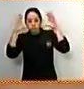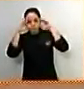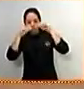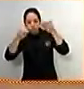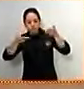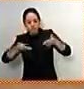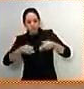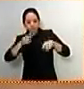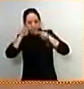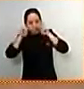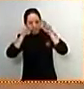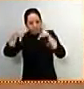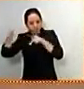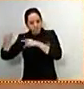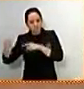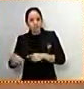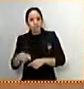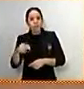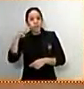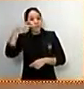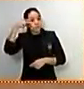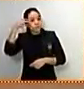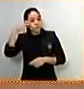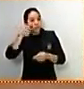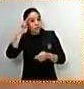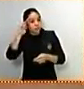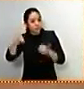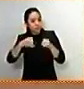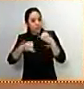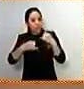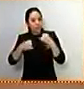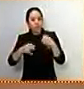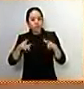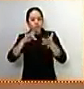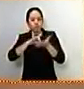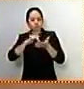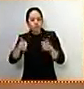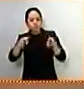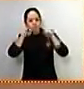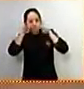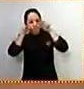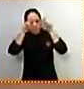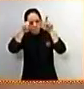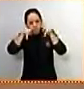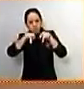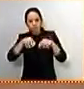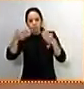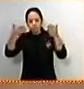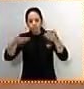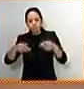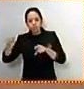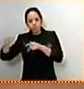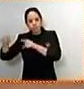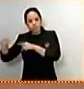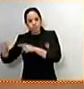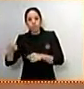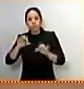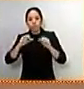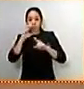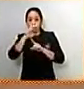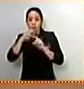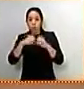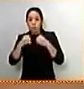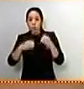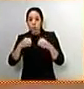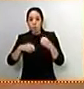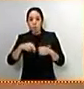grata compañía de Malubi. Hola queridos jugadores, también agradecemos el apoyo de las autoridades externas, quienes se encuentran aquí en cada uno de nuestros